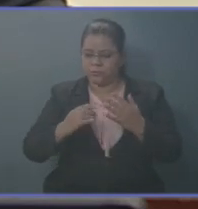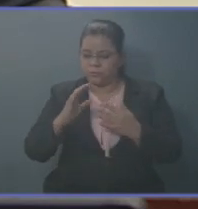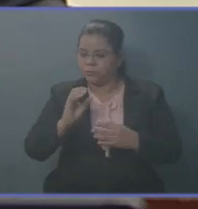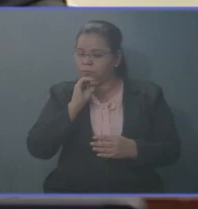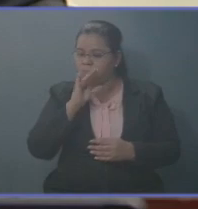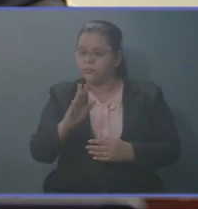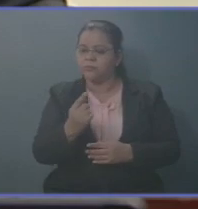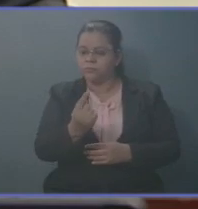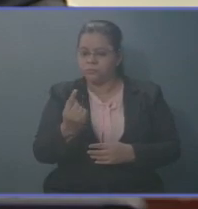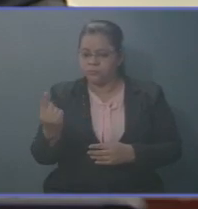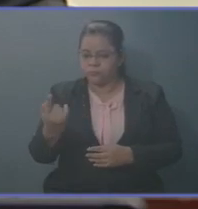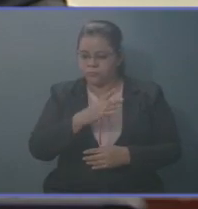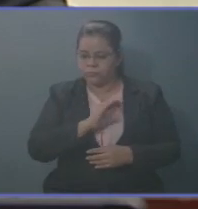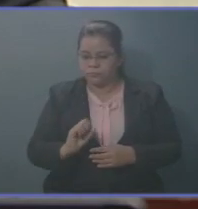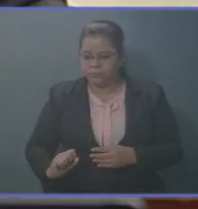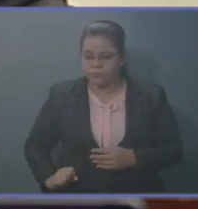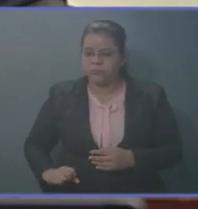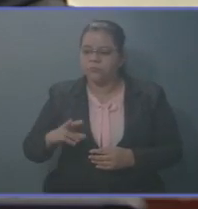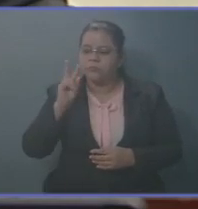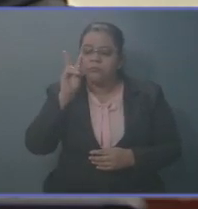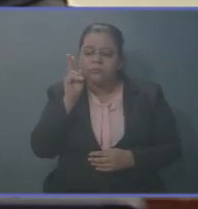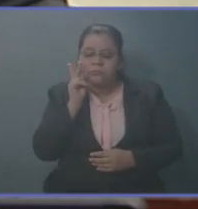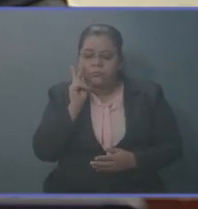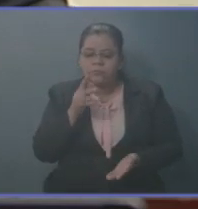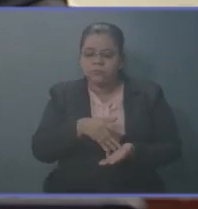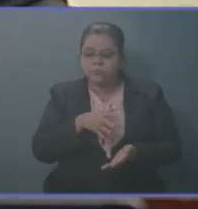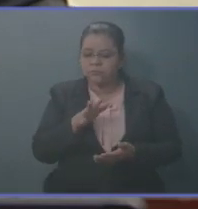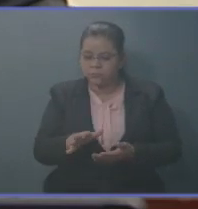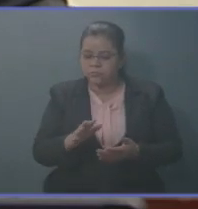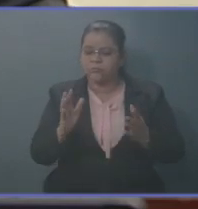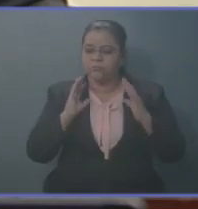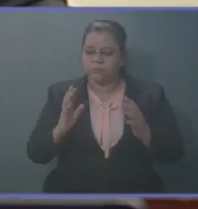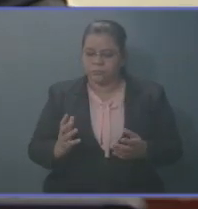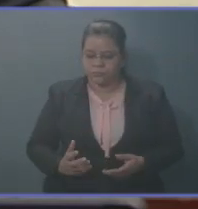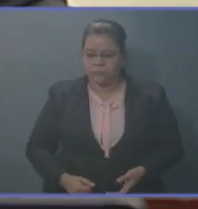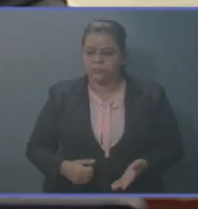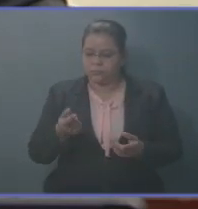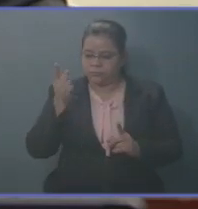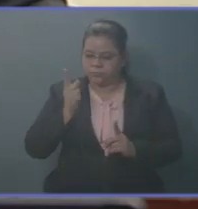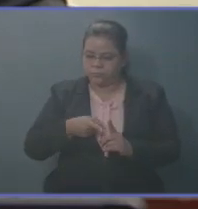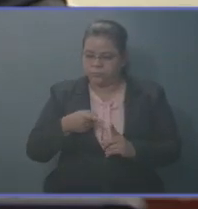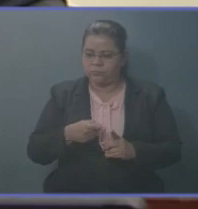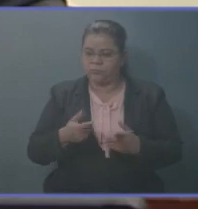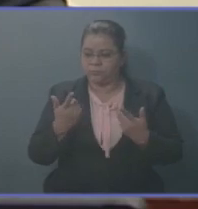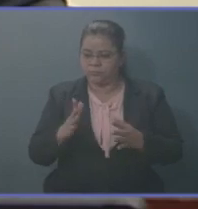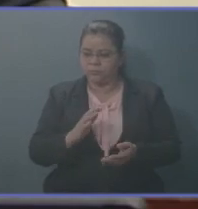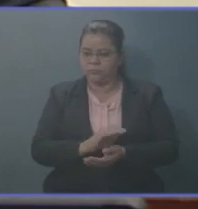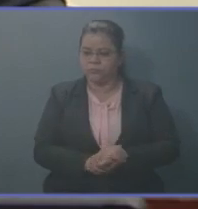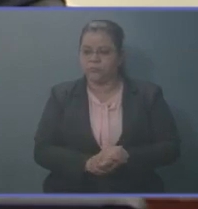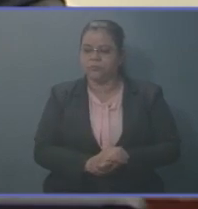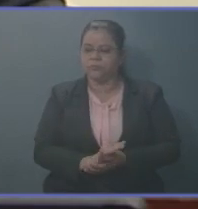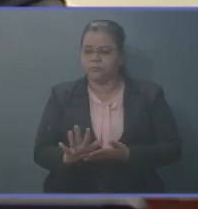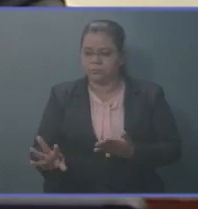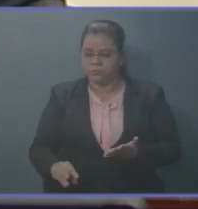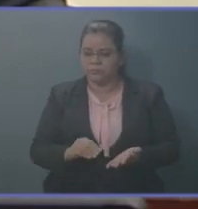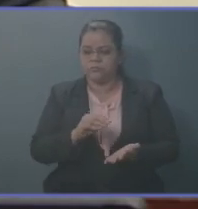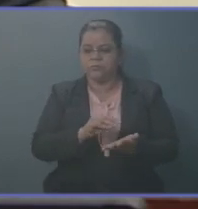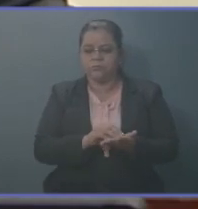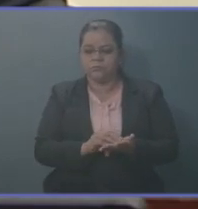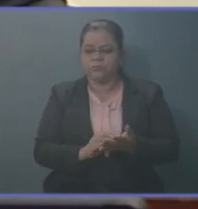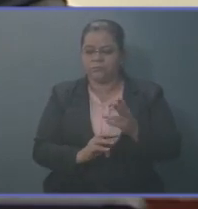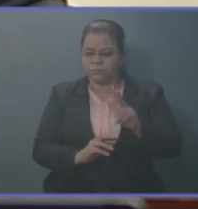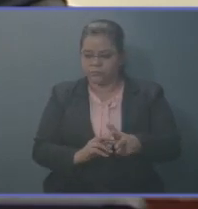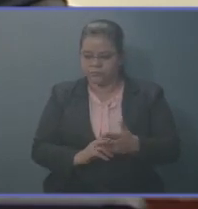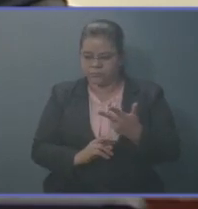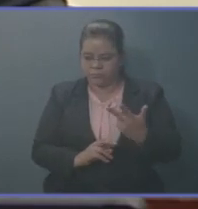salud de los habitantes de la República constituye un bien público y que el Estado y las personas están obligadas a velar por su conservación y restablecimiento. Romanos